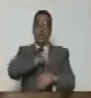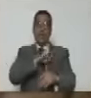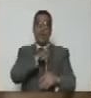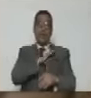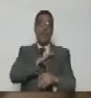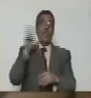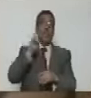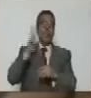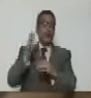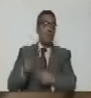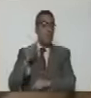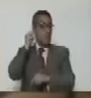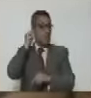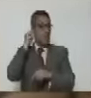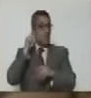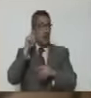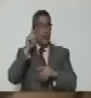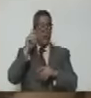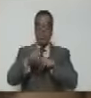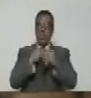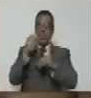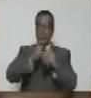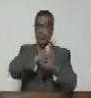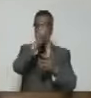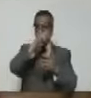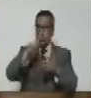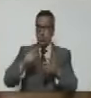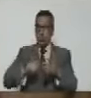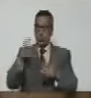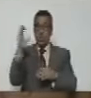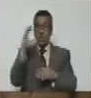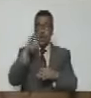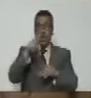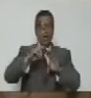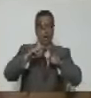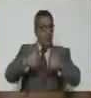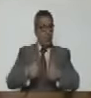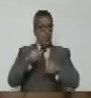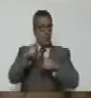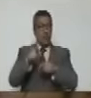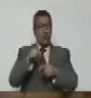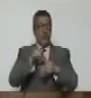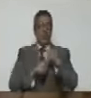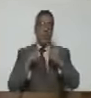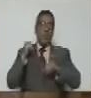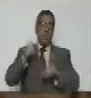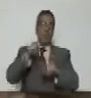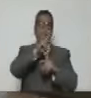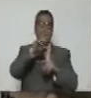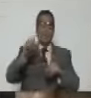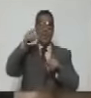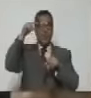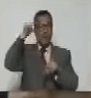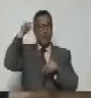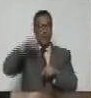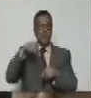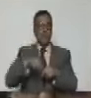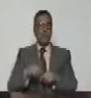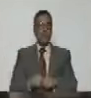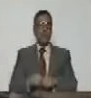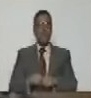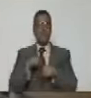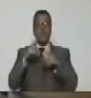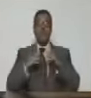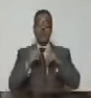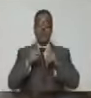venezolana, que hizo un retrato, digamos, de la Caracas de principio del siglo XX y que hoy, en